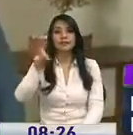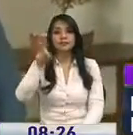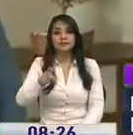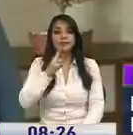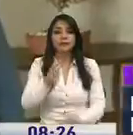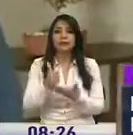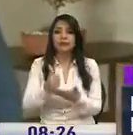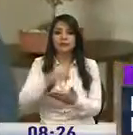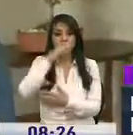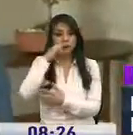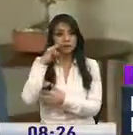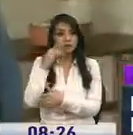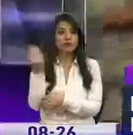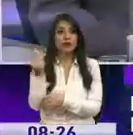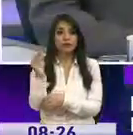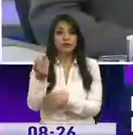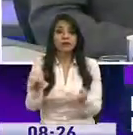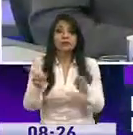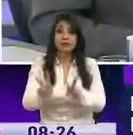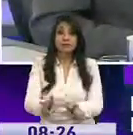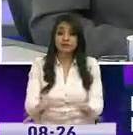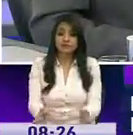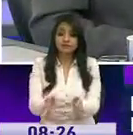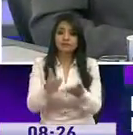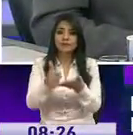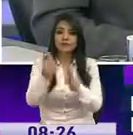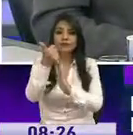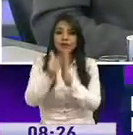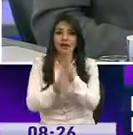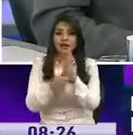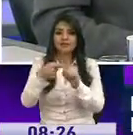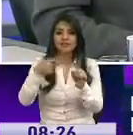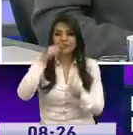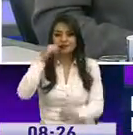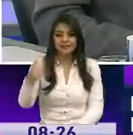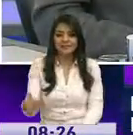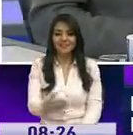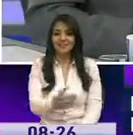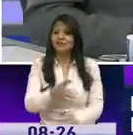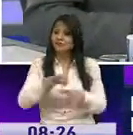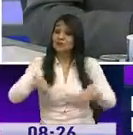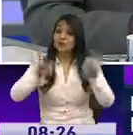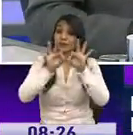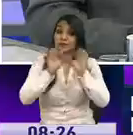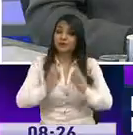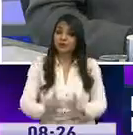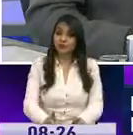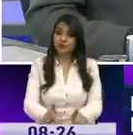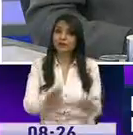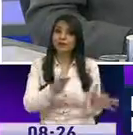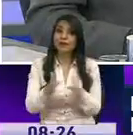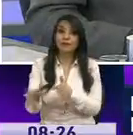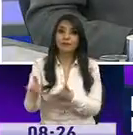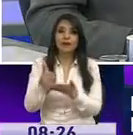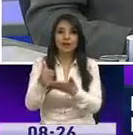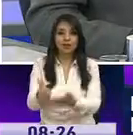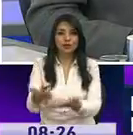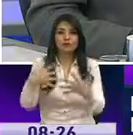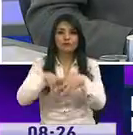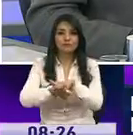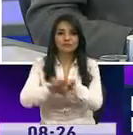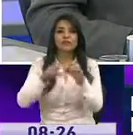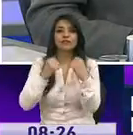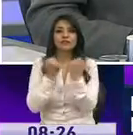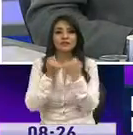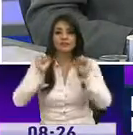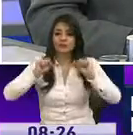mantener estos niños y jóvenes, sino también para incentivar el arte desde muy pequeños. Eso también es una gran terapia y les ayuda muchísimo a insertarse